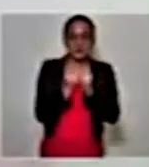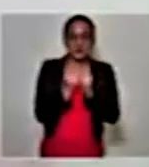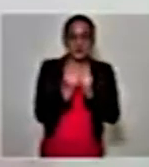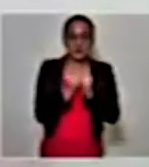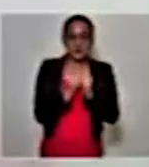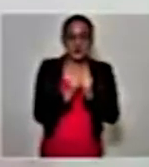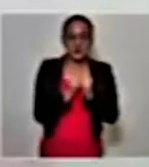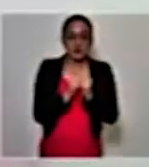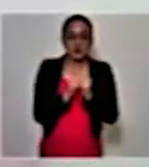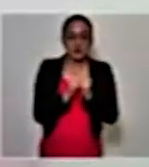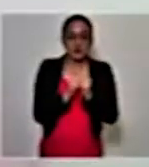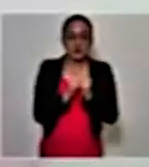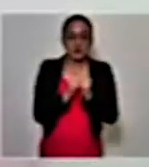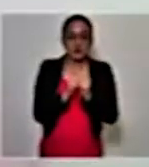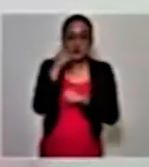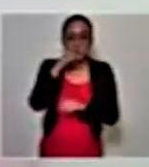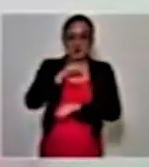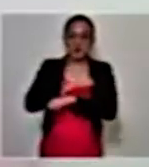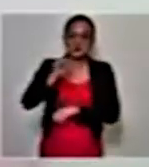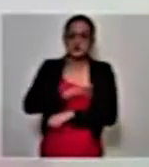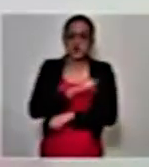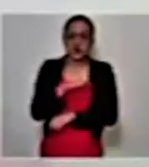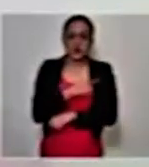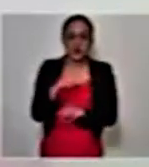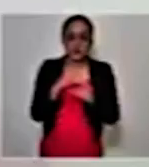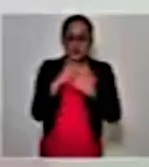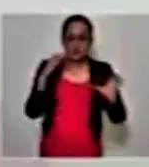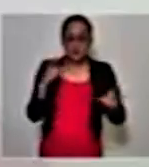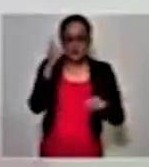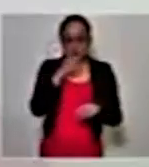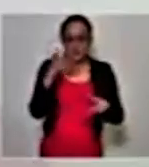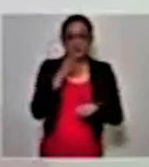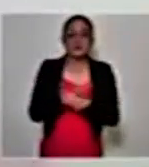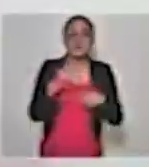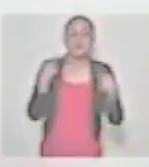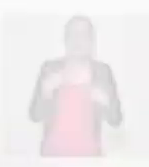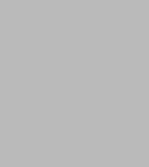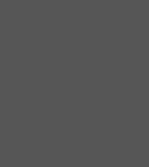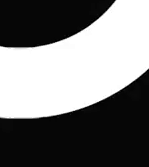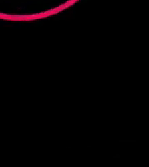el módulo de salud a las personas que así lo requieren.